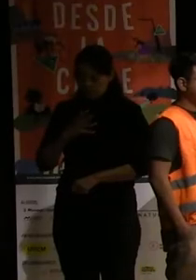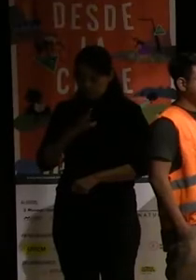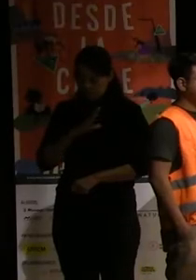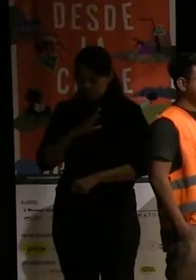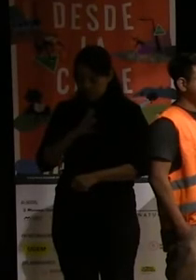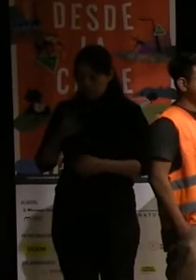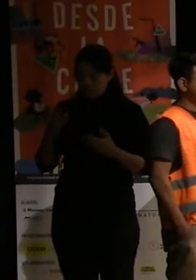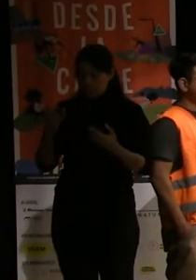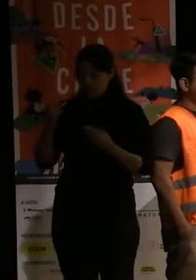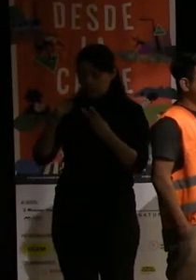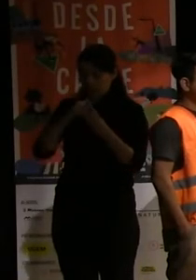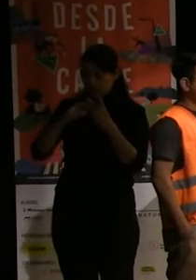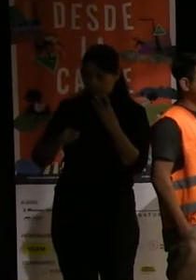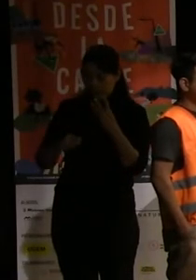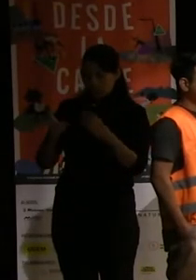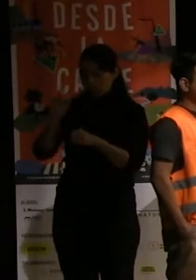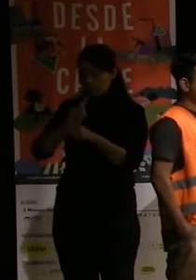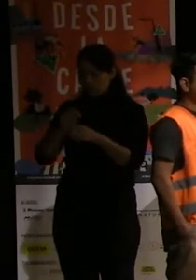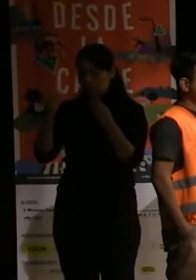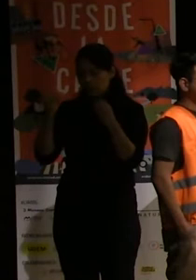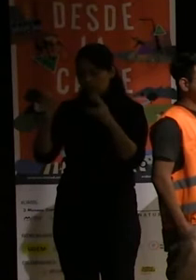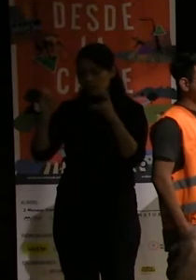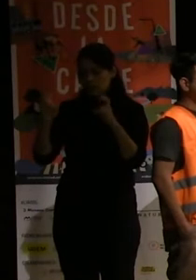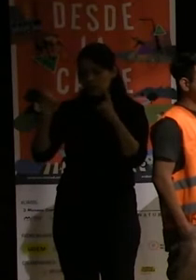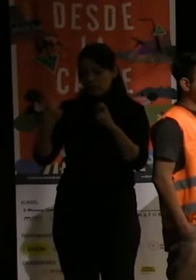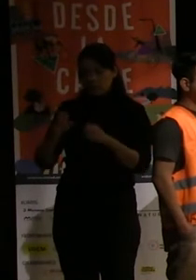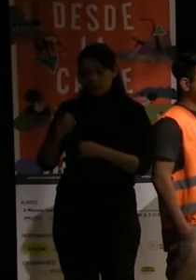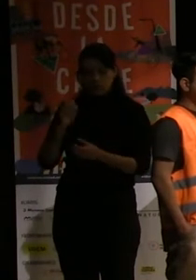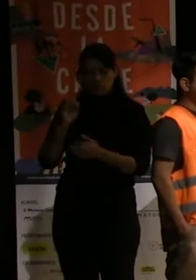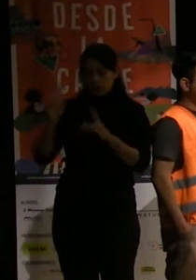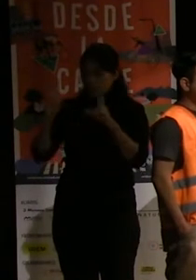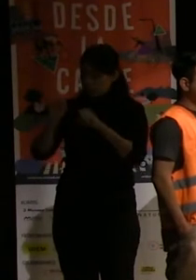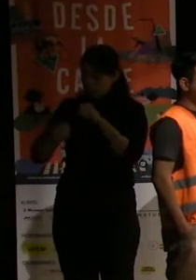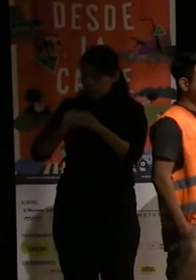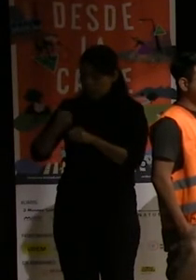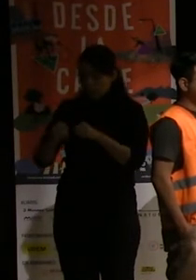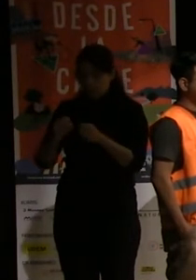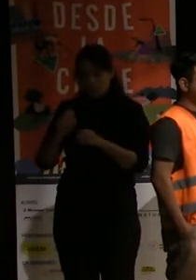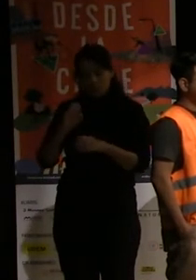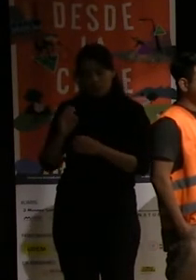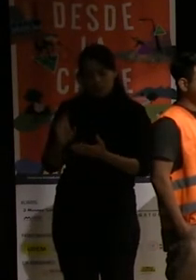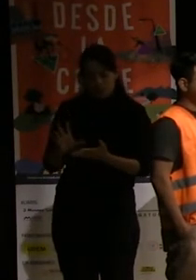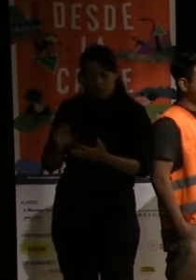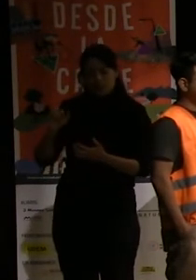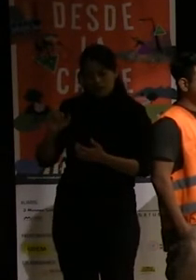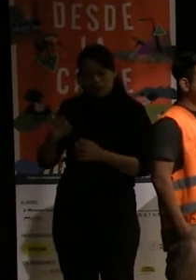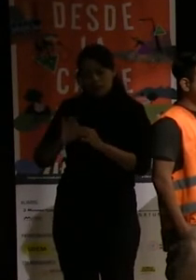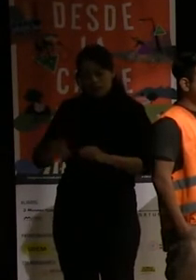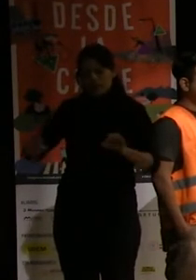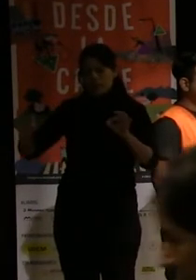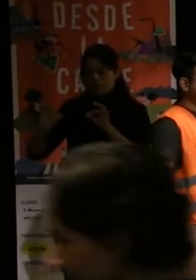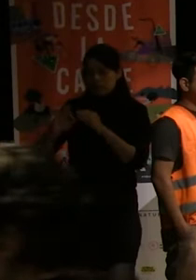13 días de muchos temas como vieron no hablamos de pura bicicleta sí y es importante para nosotros